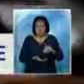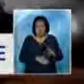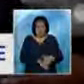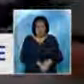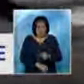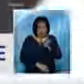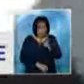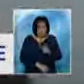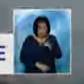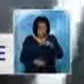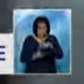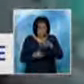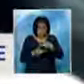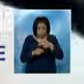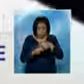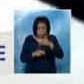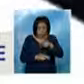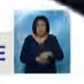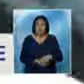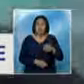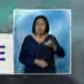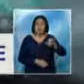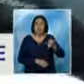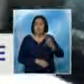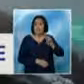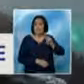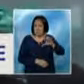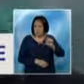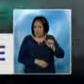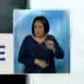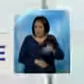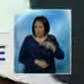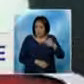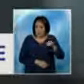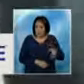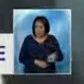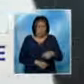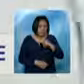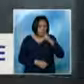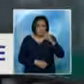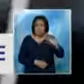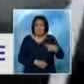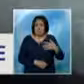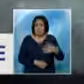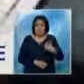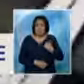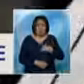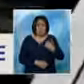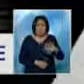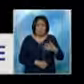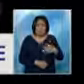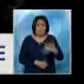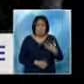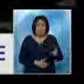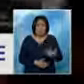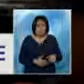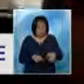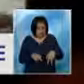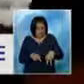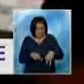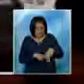Ese sujeto ha sido identificado como Yisca Guamán Lanazca. La inspectora, lamentablemente, ha resultado con una